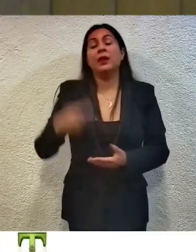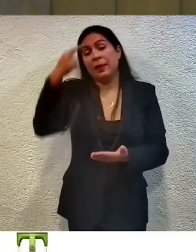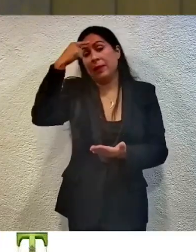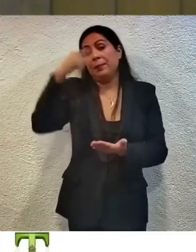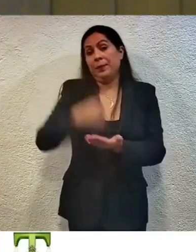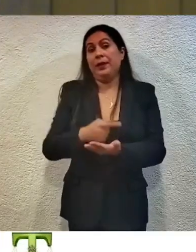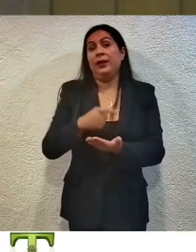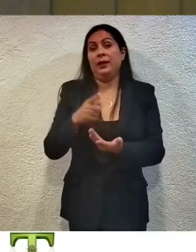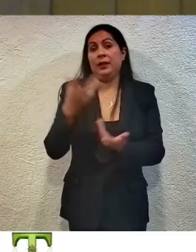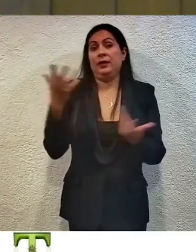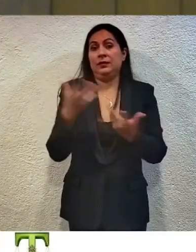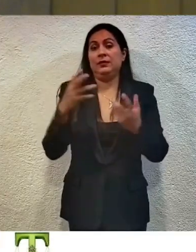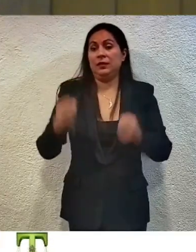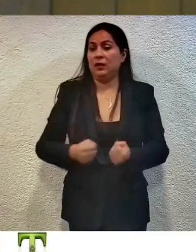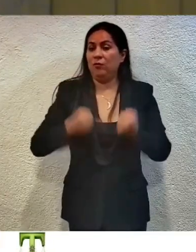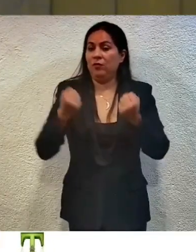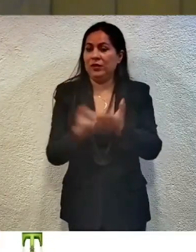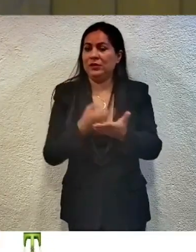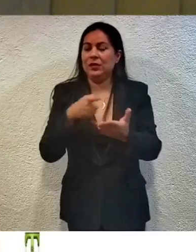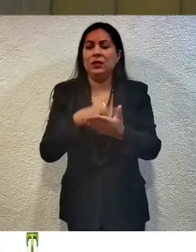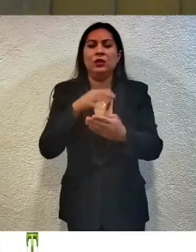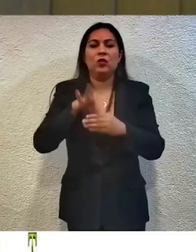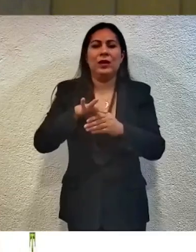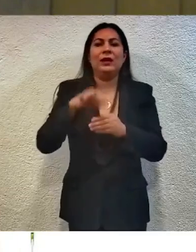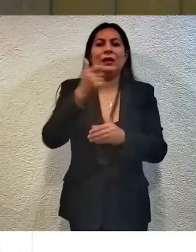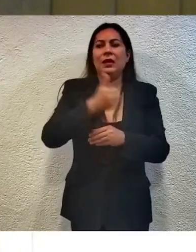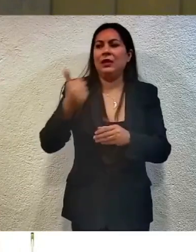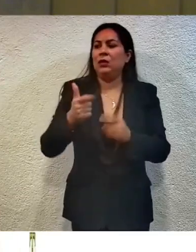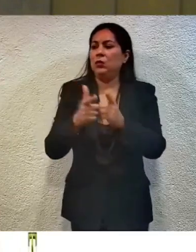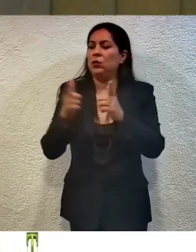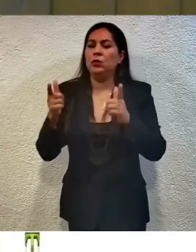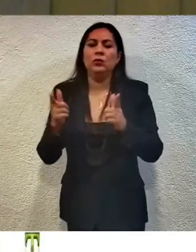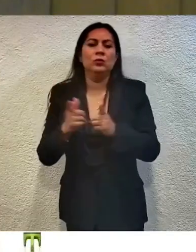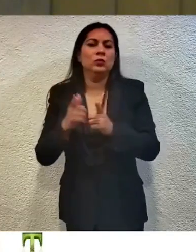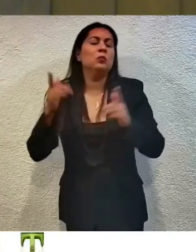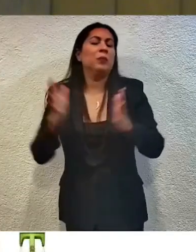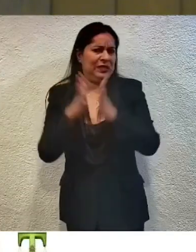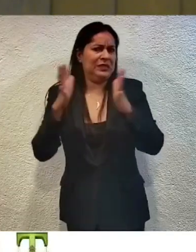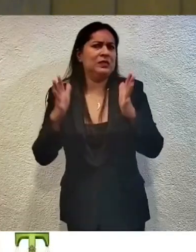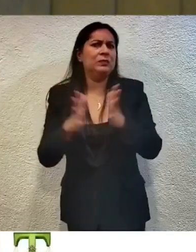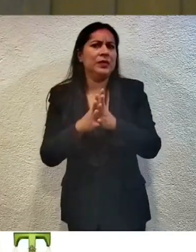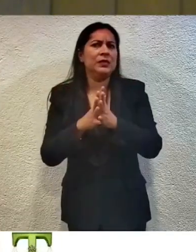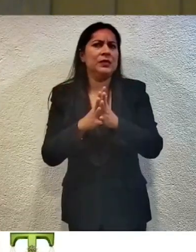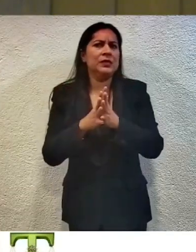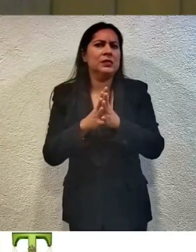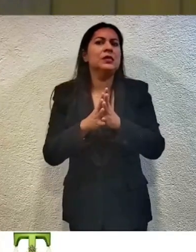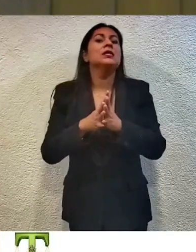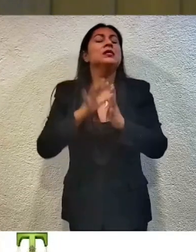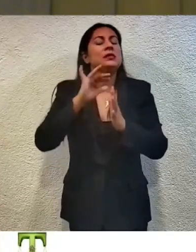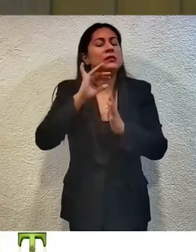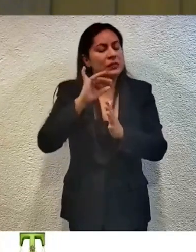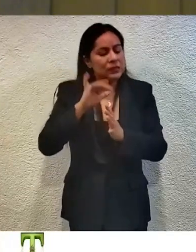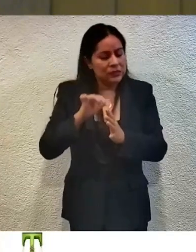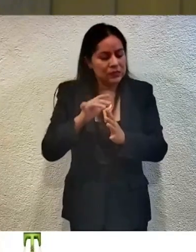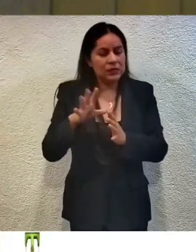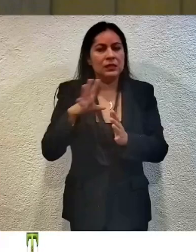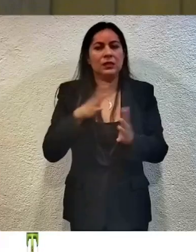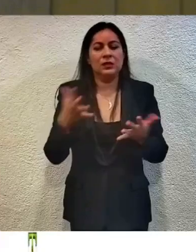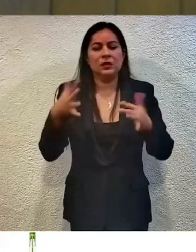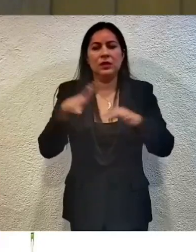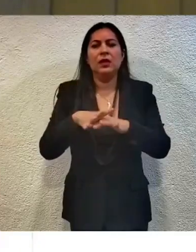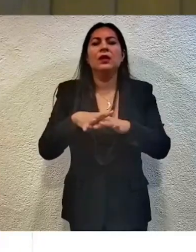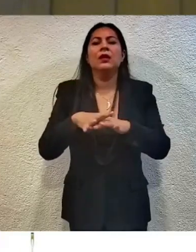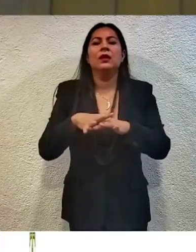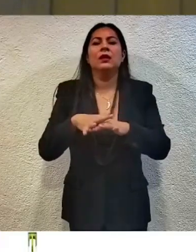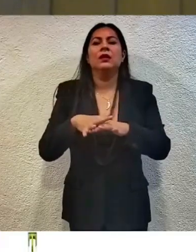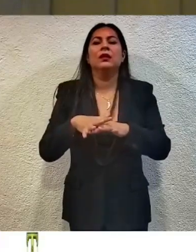del reflejo de la fuerza electoral que cada uno de los participantes sí forman parte de